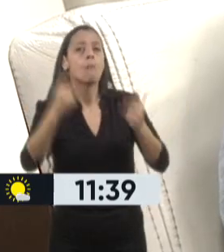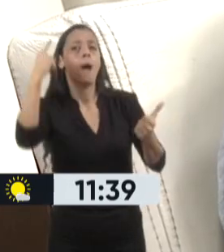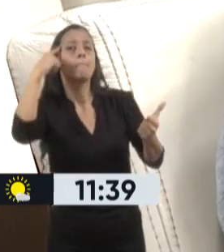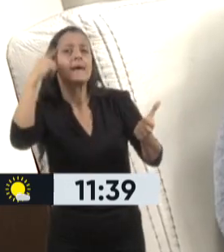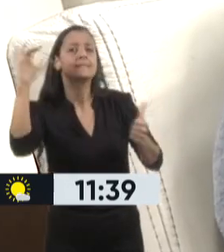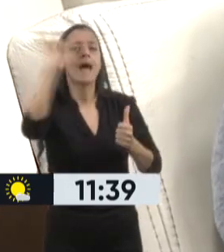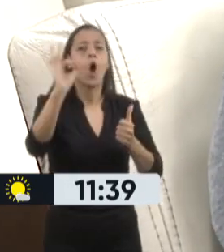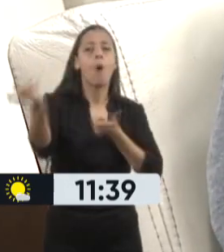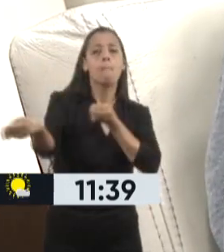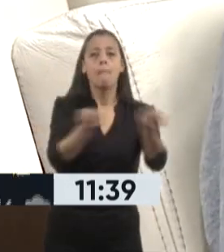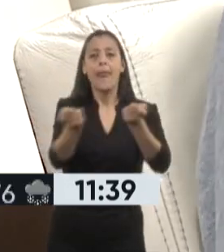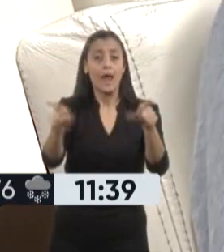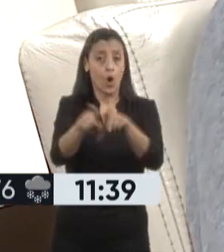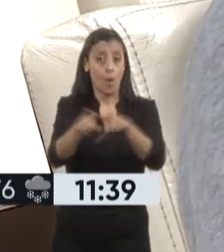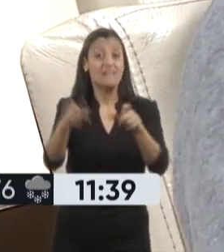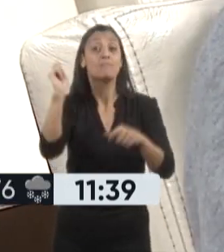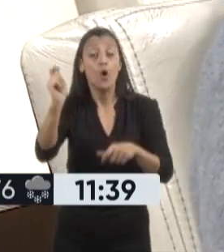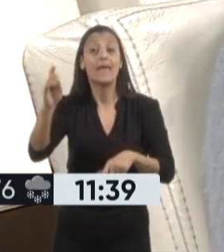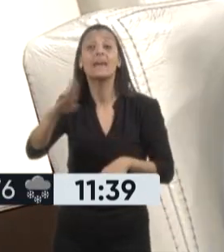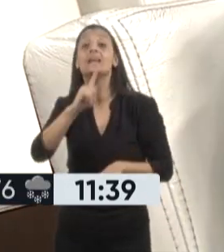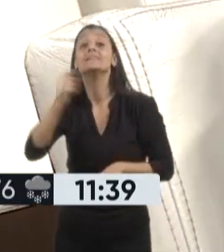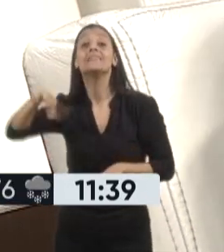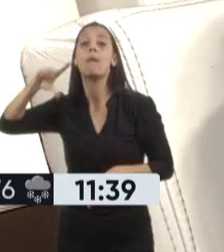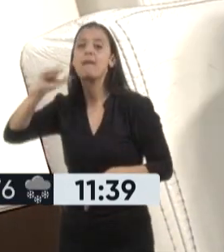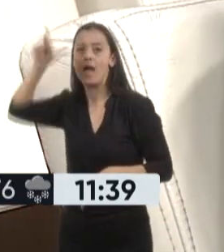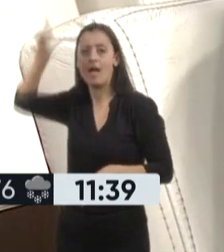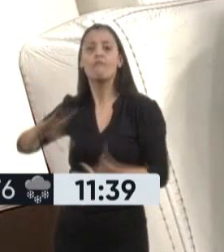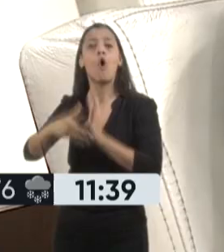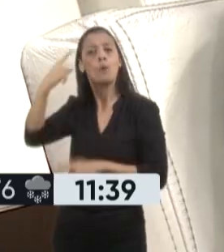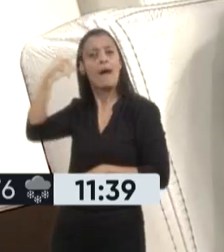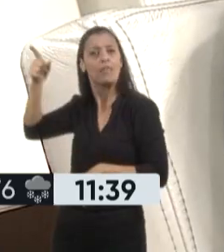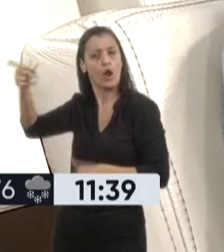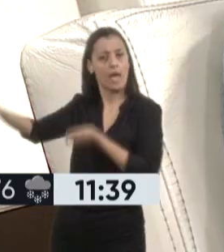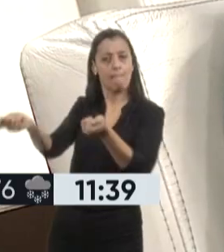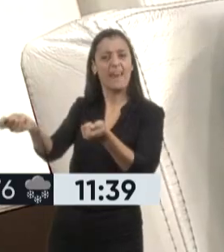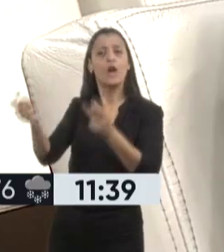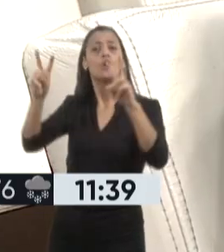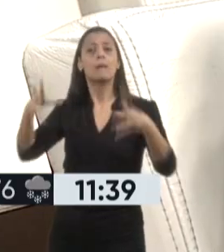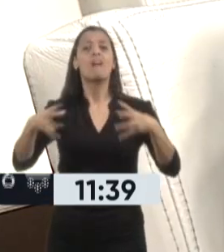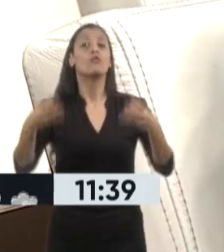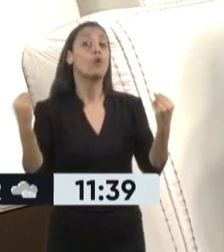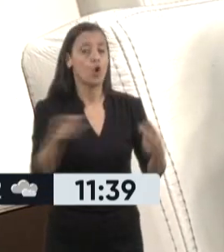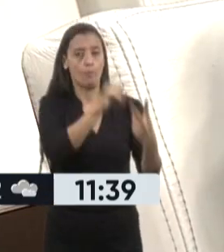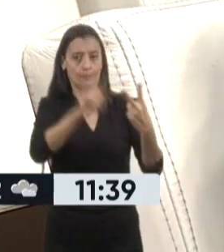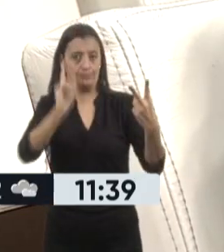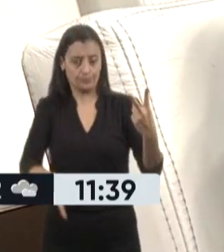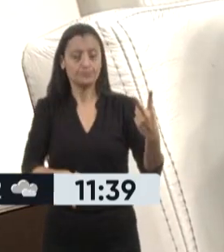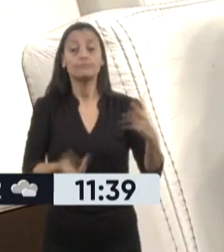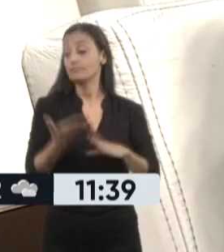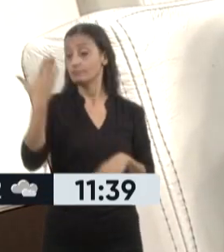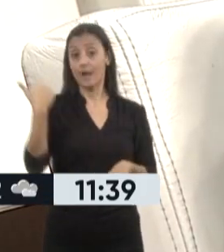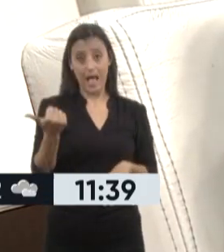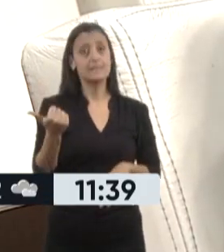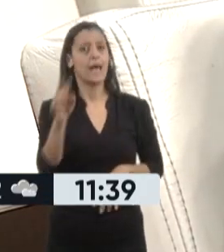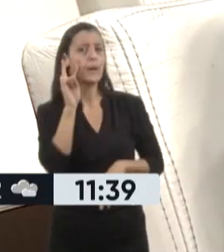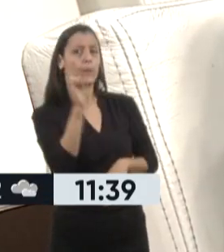manejar el fútbol de Chiquitapia y sus aliados políticos, que no son pocos. Y por otro lado, en segundo orden, saber, ayer vi